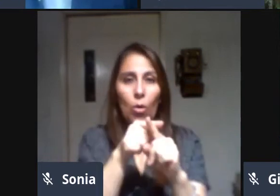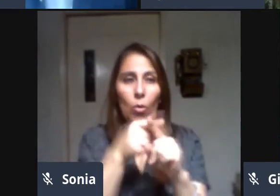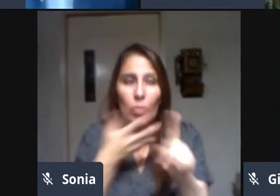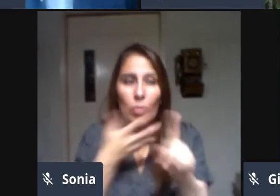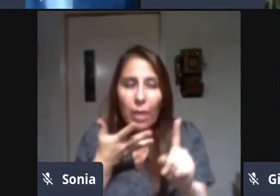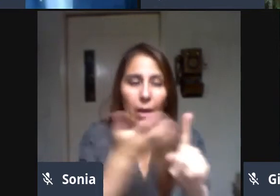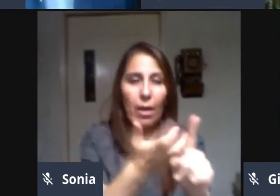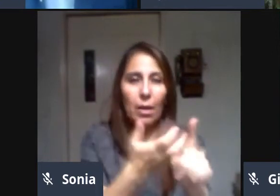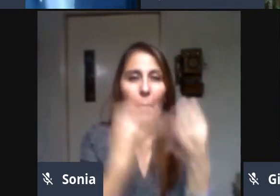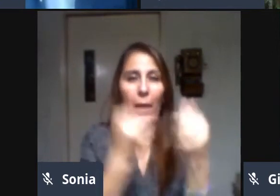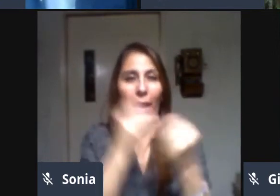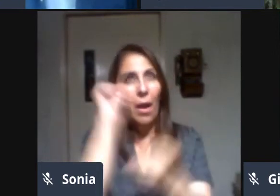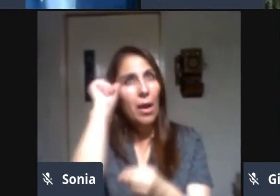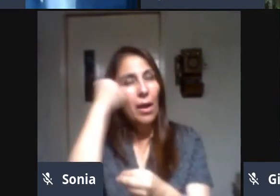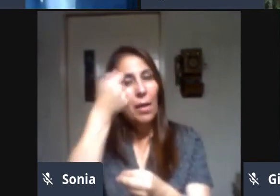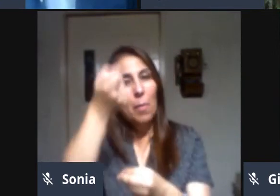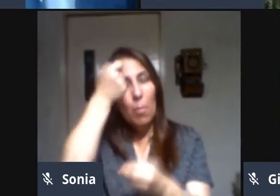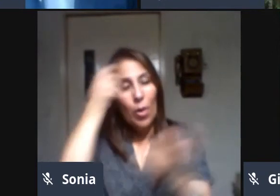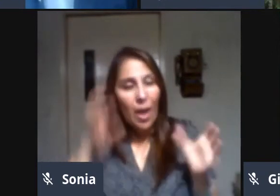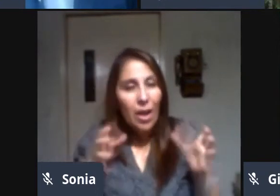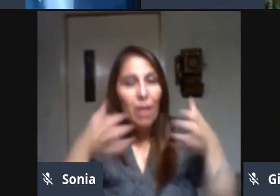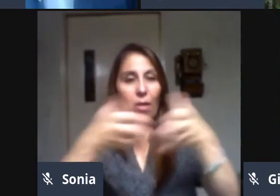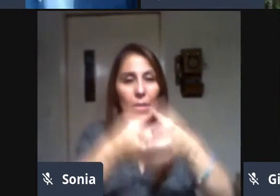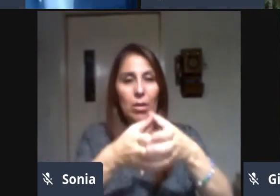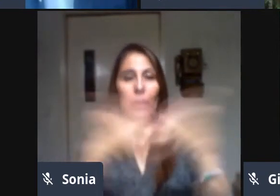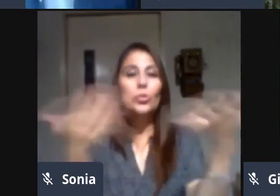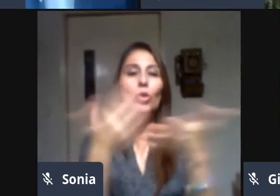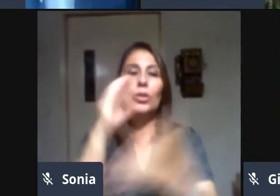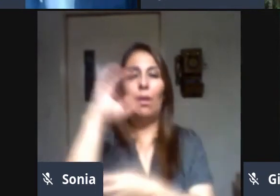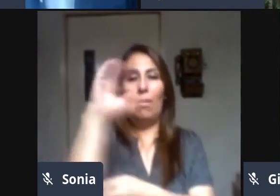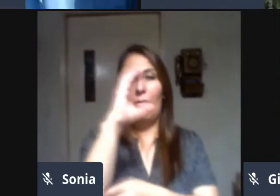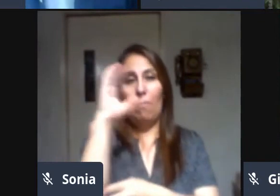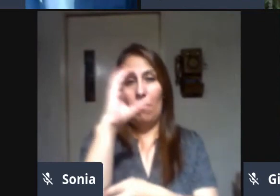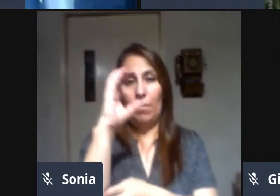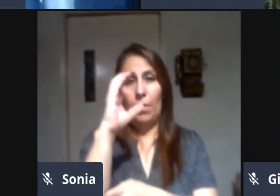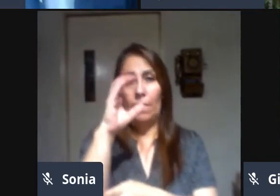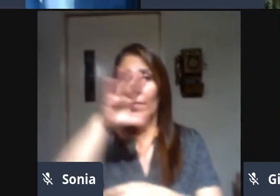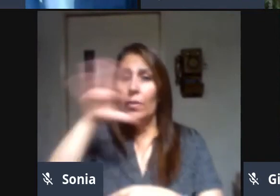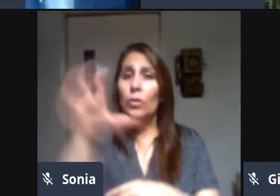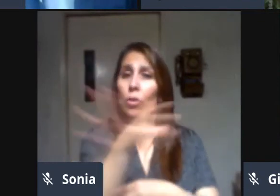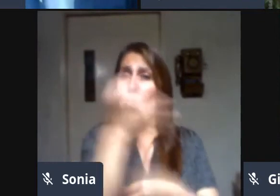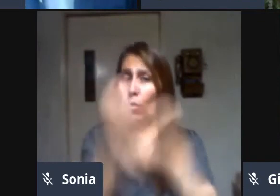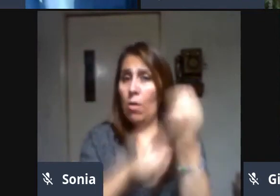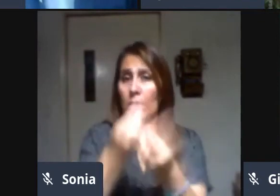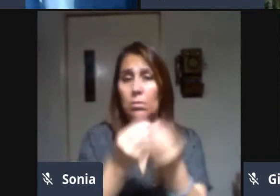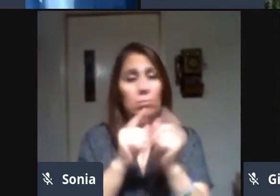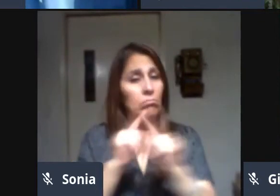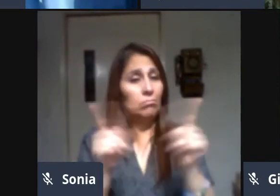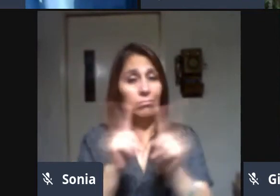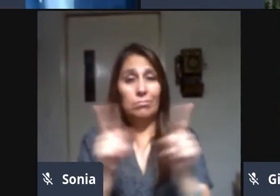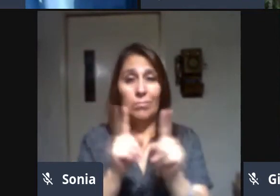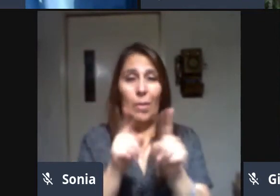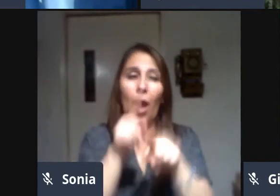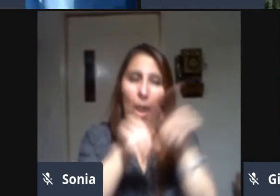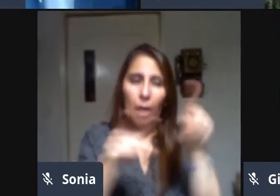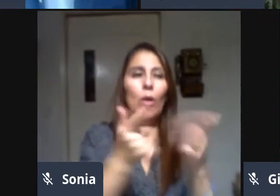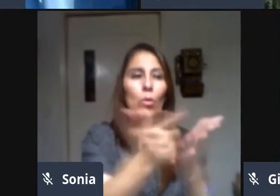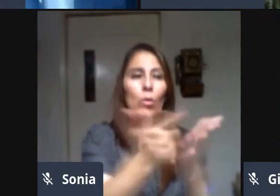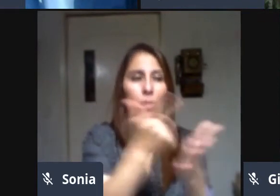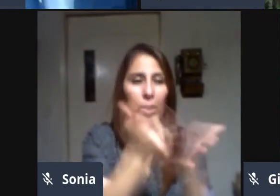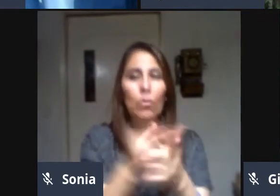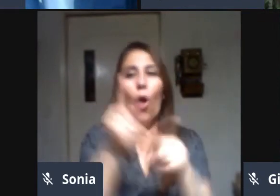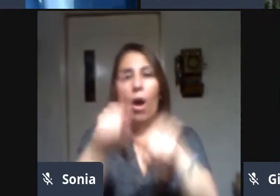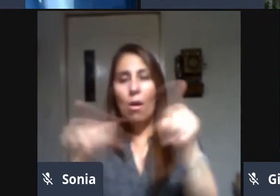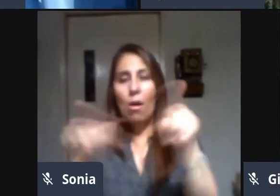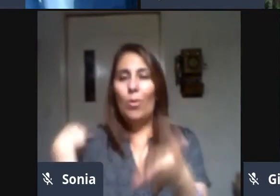colectivas en colombiano tengo todo el mundo lo hace pero acá ya hay varios textos y varios autores en los que